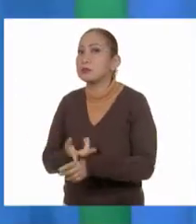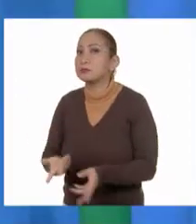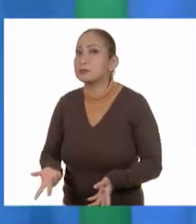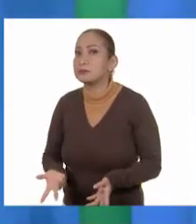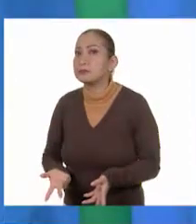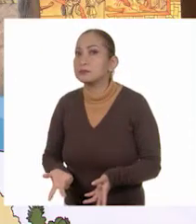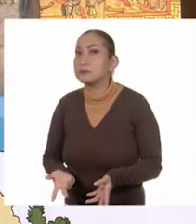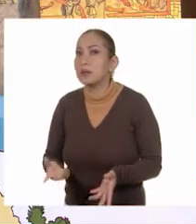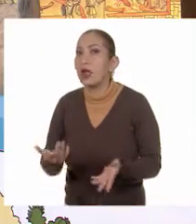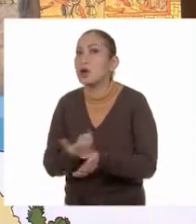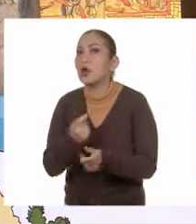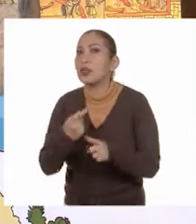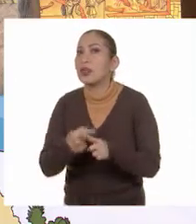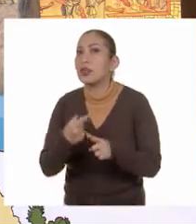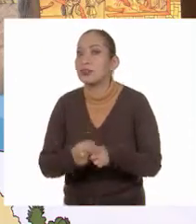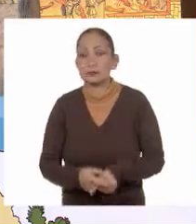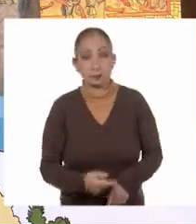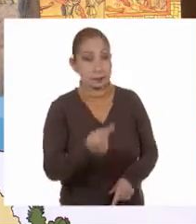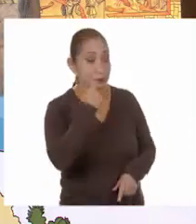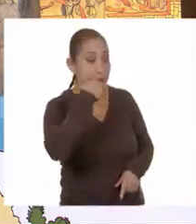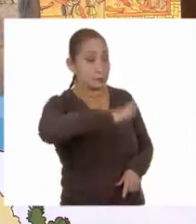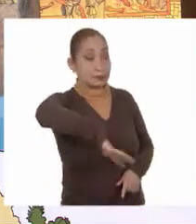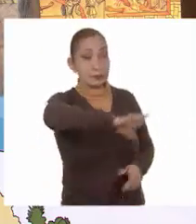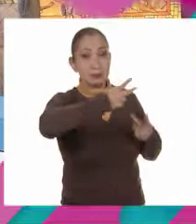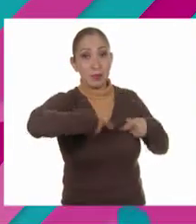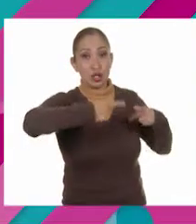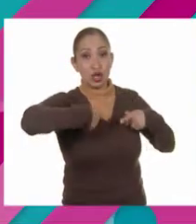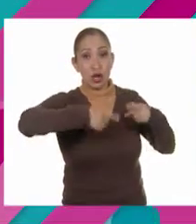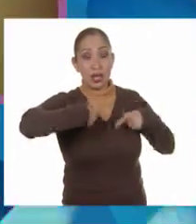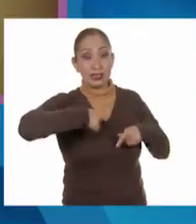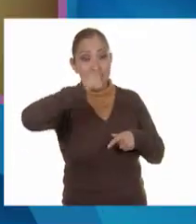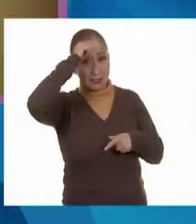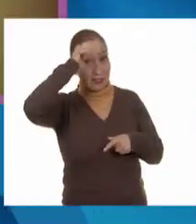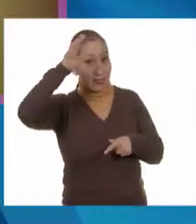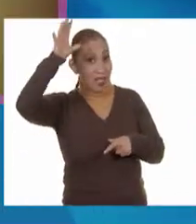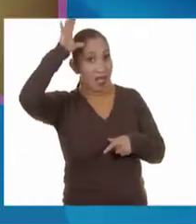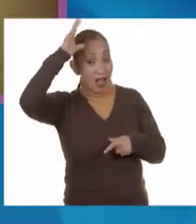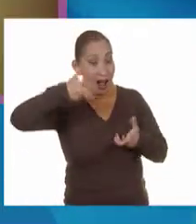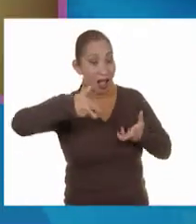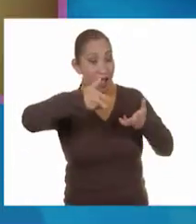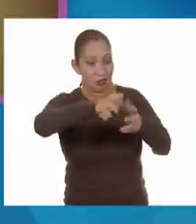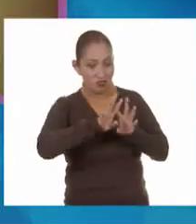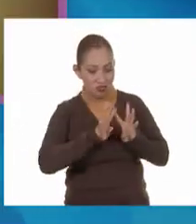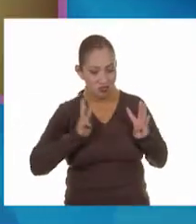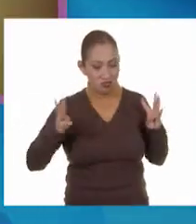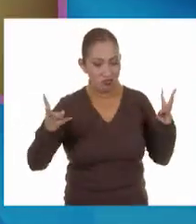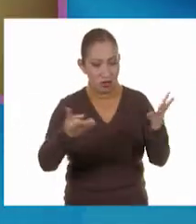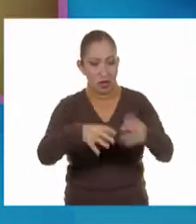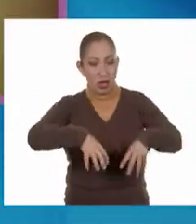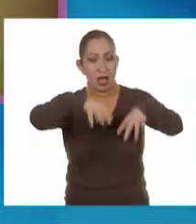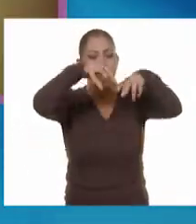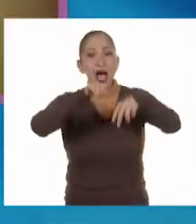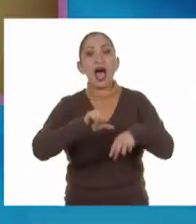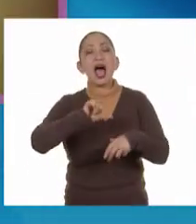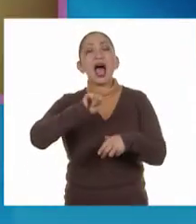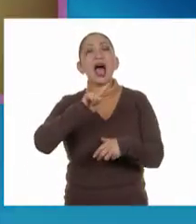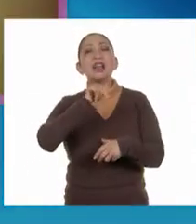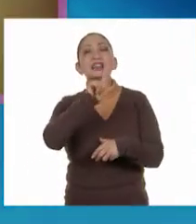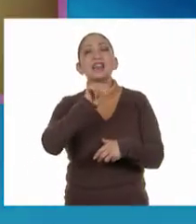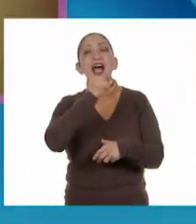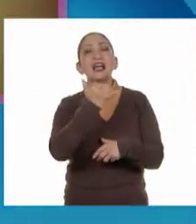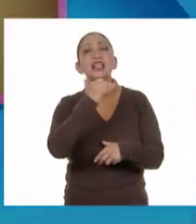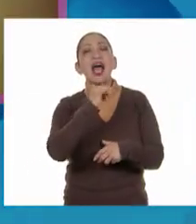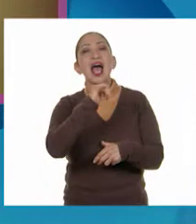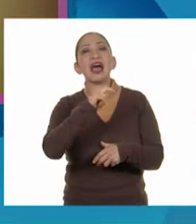pasó? ¿Quién ganó? La población mexica, desde los tejados y las calles, rodearon el palacio de Axayácatl, donde los españoles